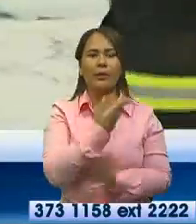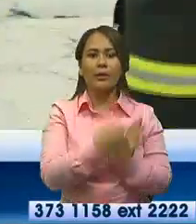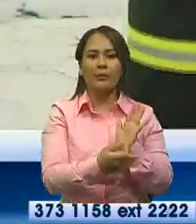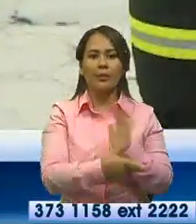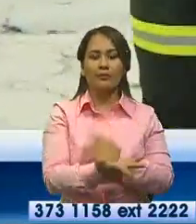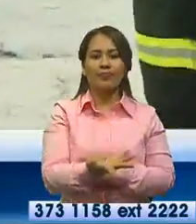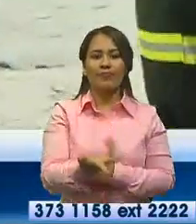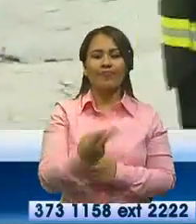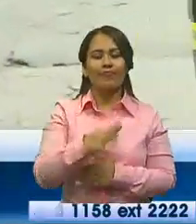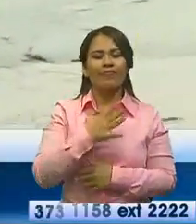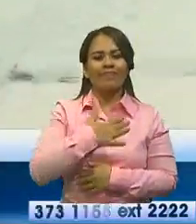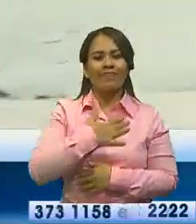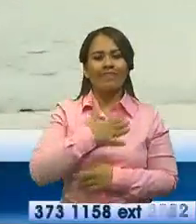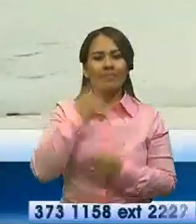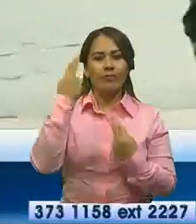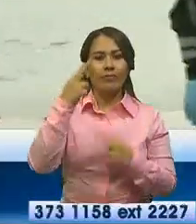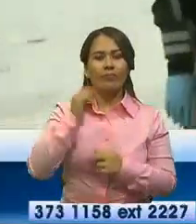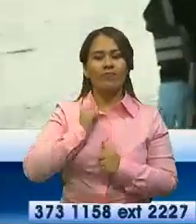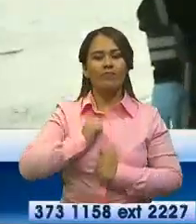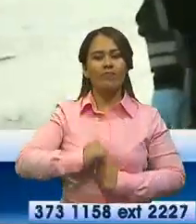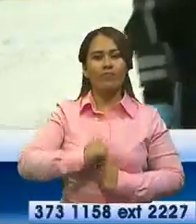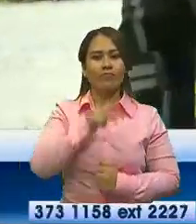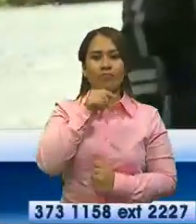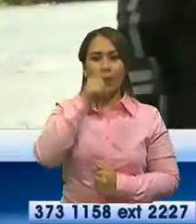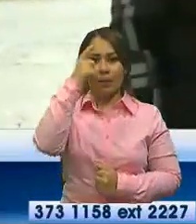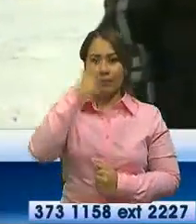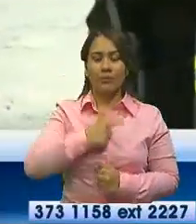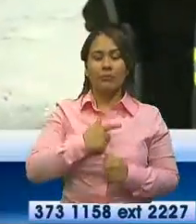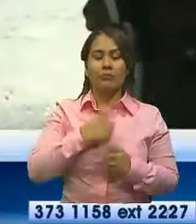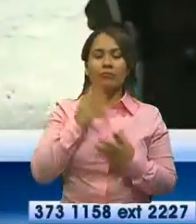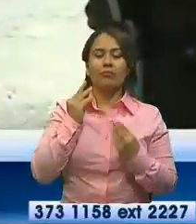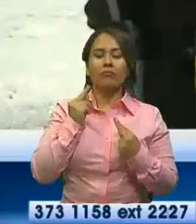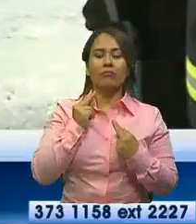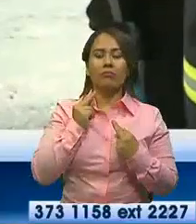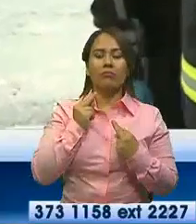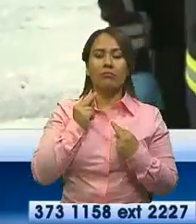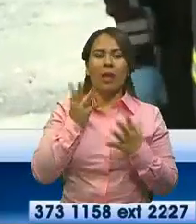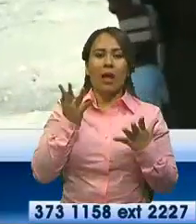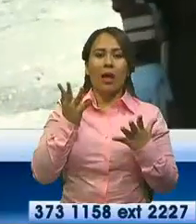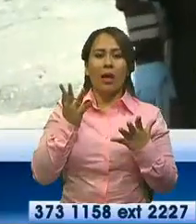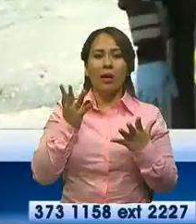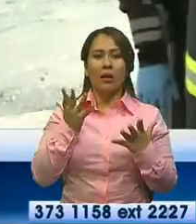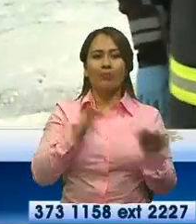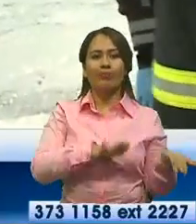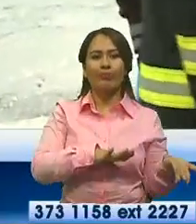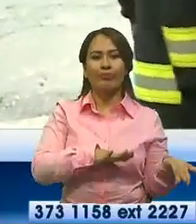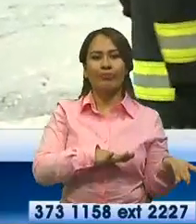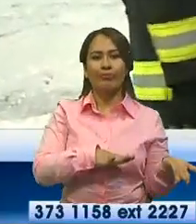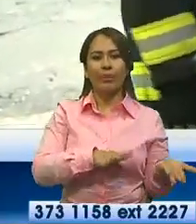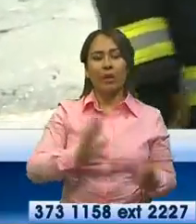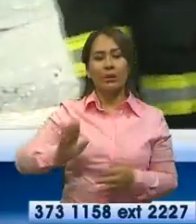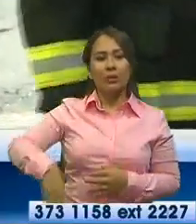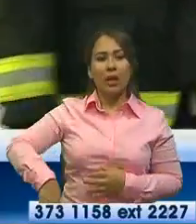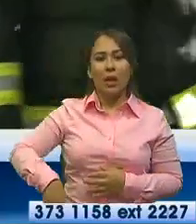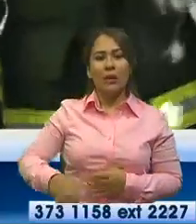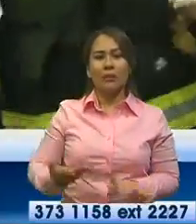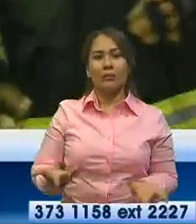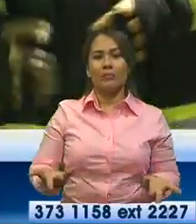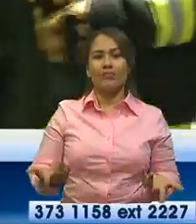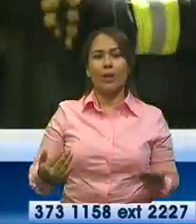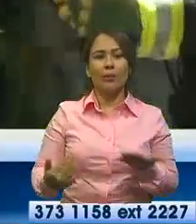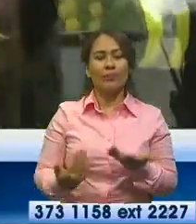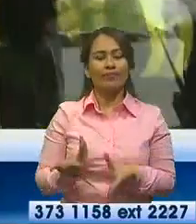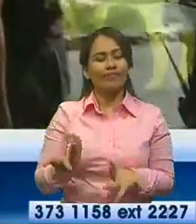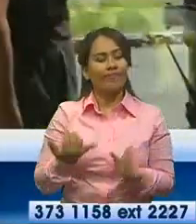hecho. Una partida inesperada de un hombre que tal vez cerró los ojos con la esperanza de un mañana mejor, pero el destino se adelantó al nuevo